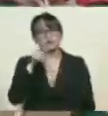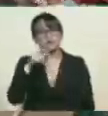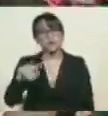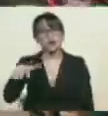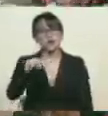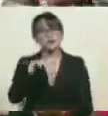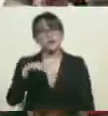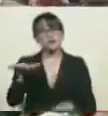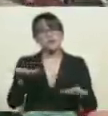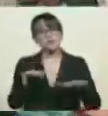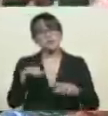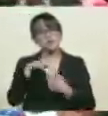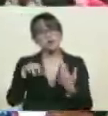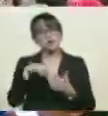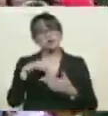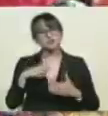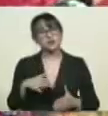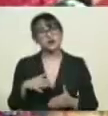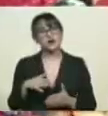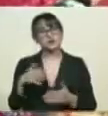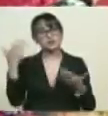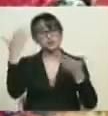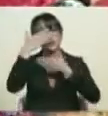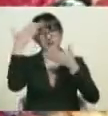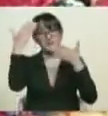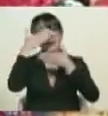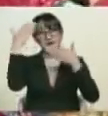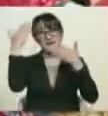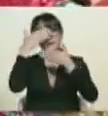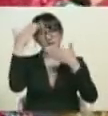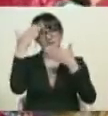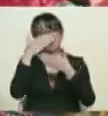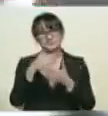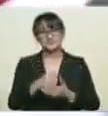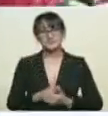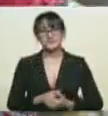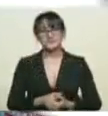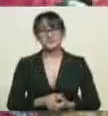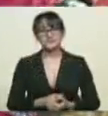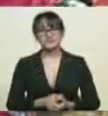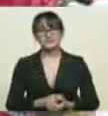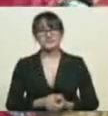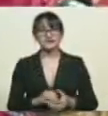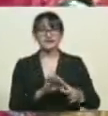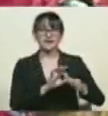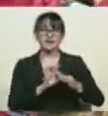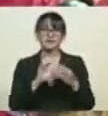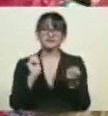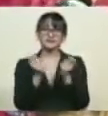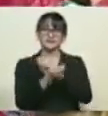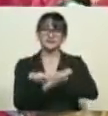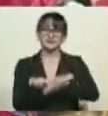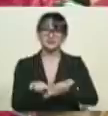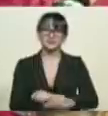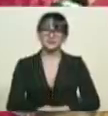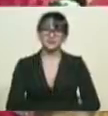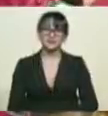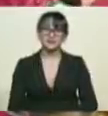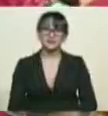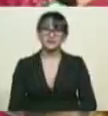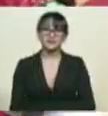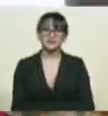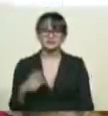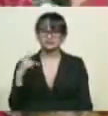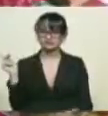Del Movimiento Revolucionario Tupamaro. De la Alianza para el Cambio. Y vengo de